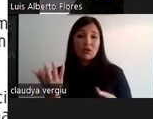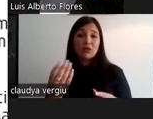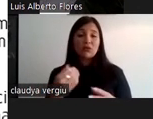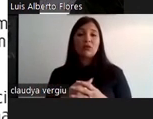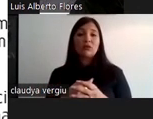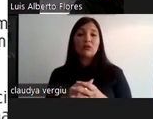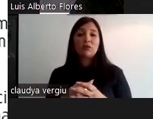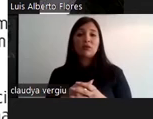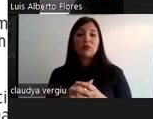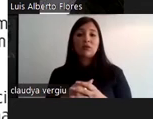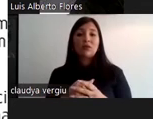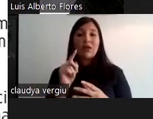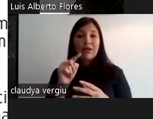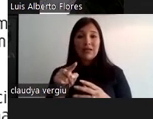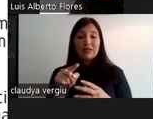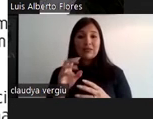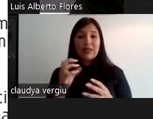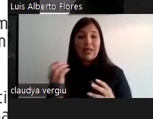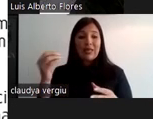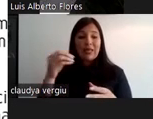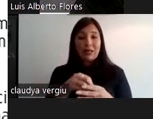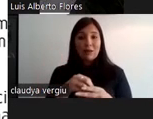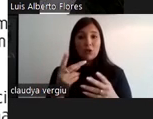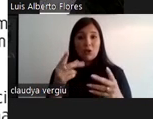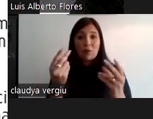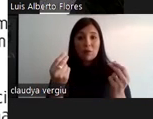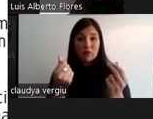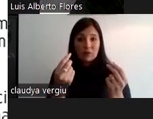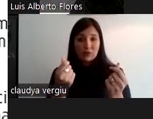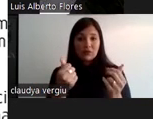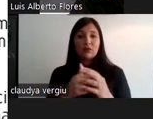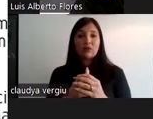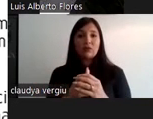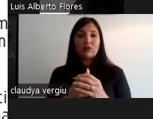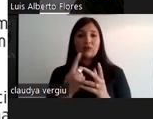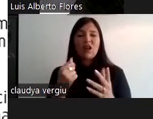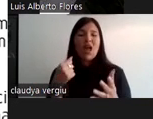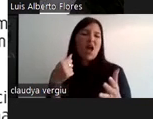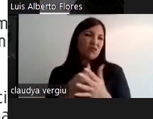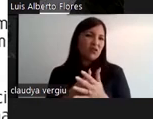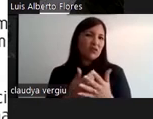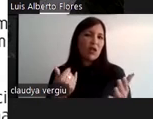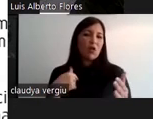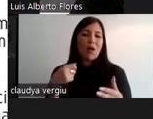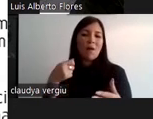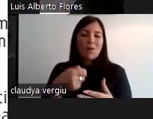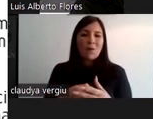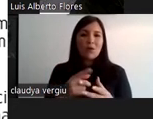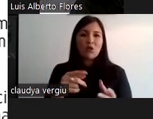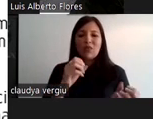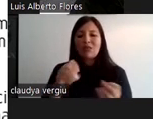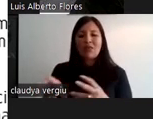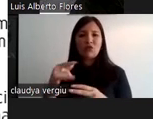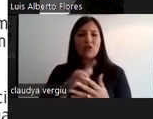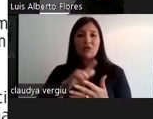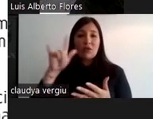está haciendo de que esta el incremento en los precios que mencionó anteriormente no sería tan afectados al momento de la intención de